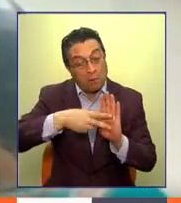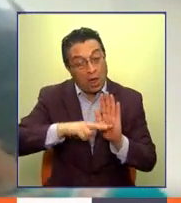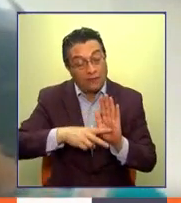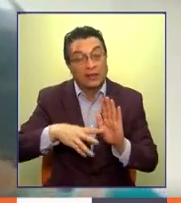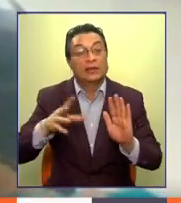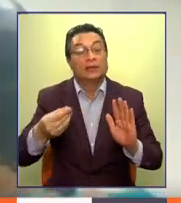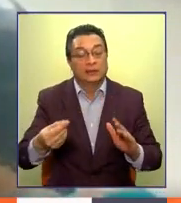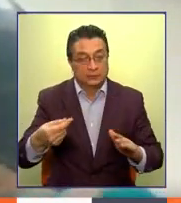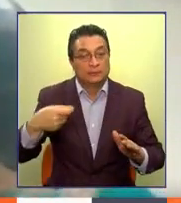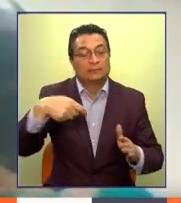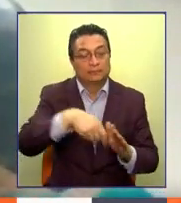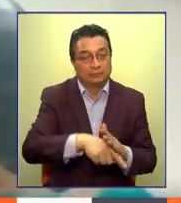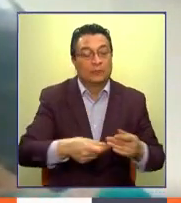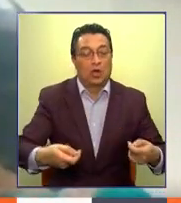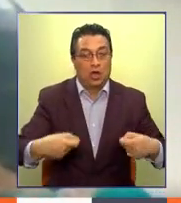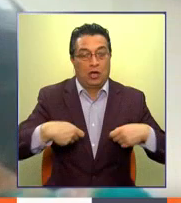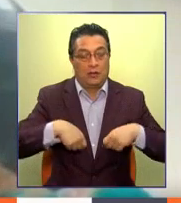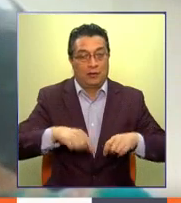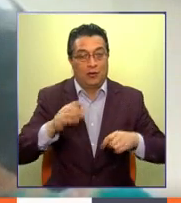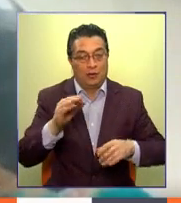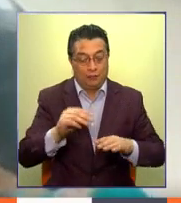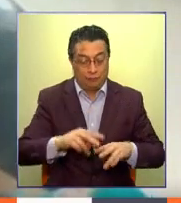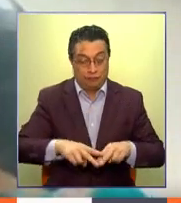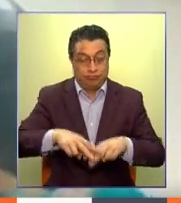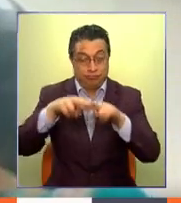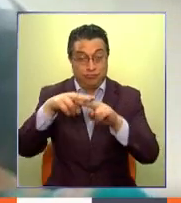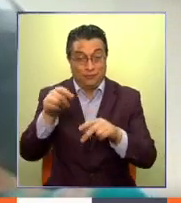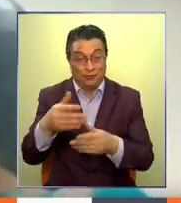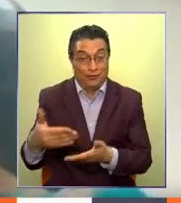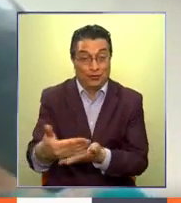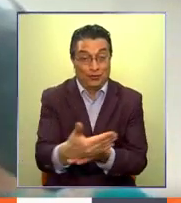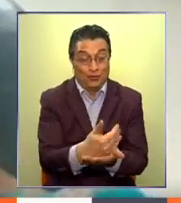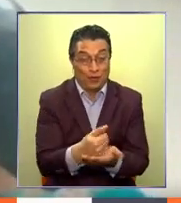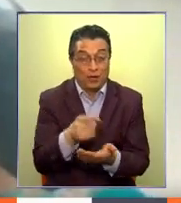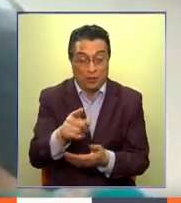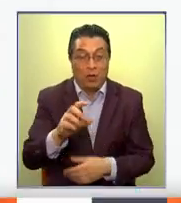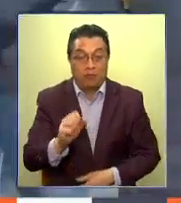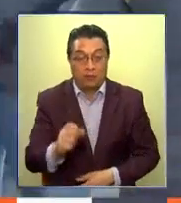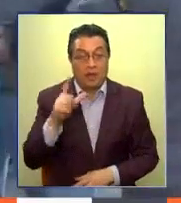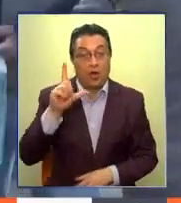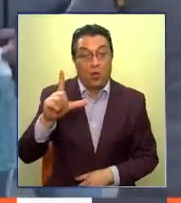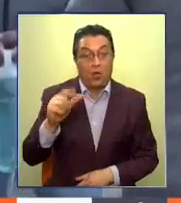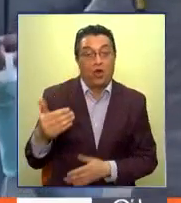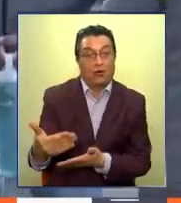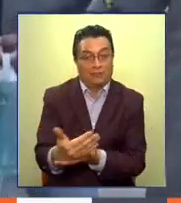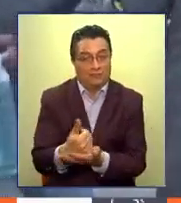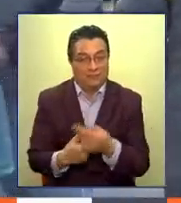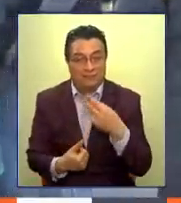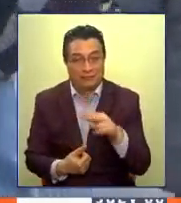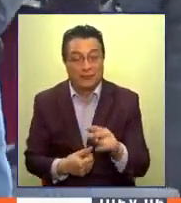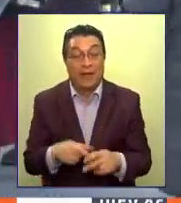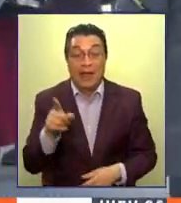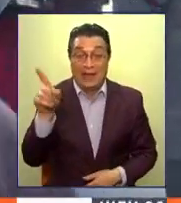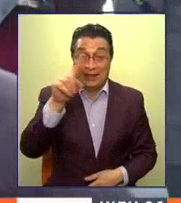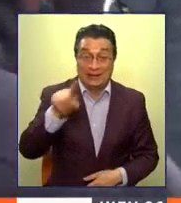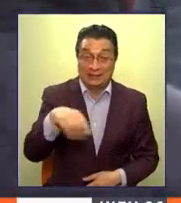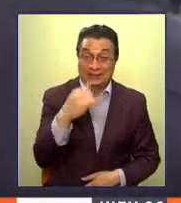ingresen el monto del sueldo que pueden haber obtenido en el mes de julio. De esta forma, Impuestos